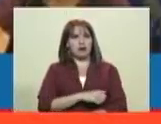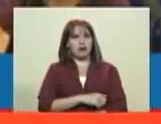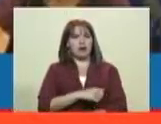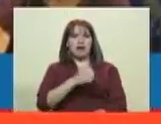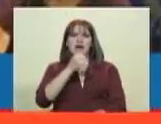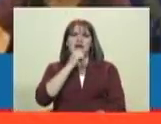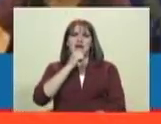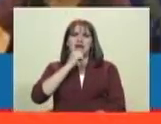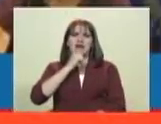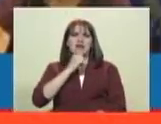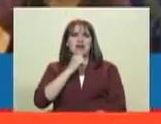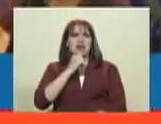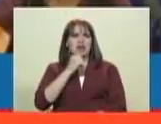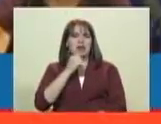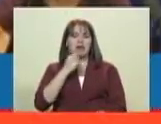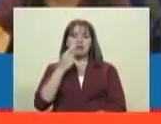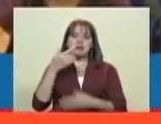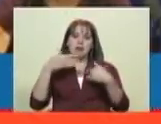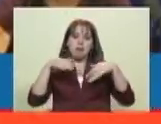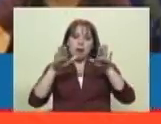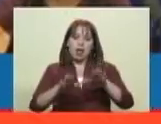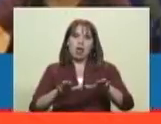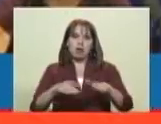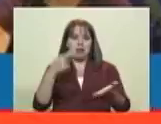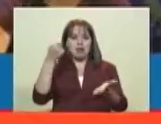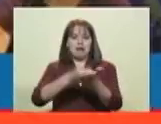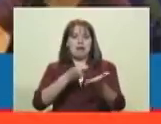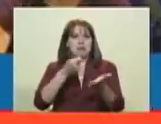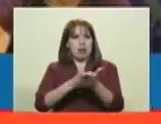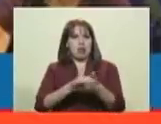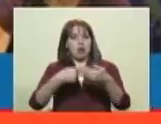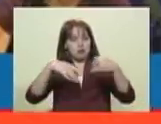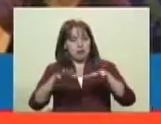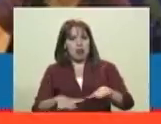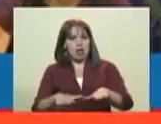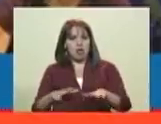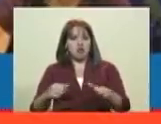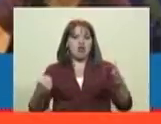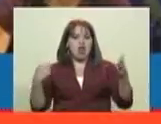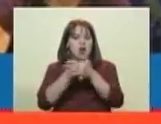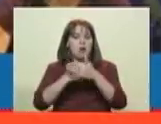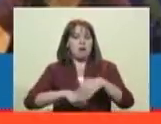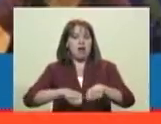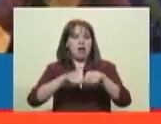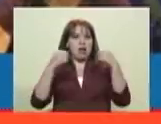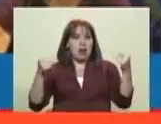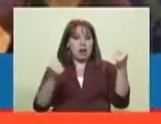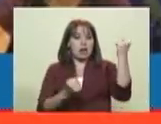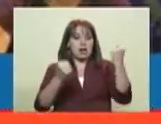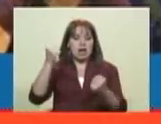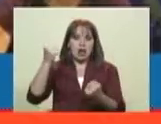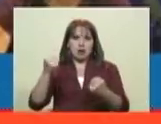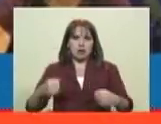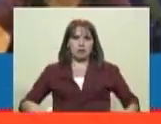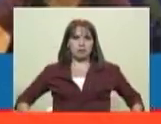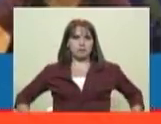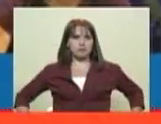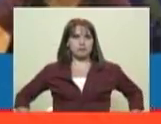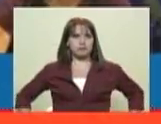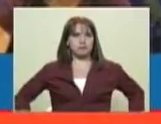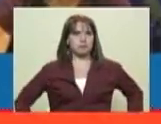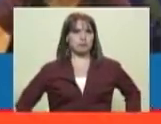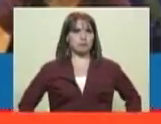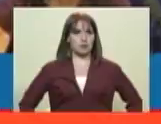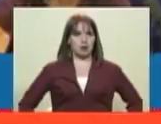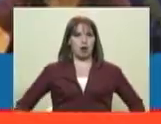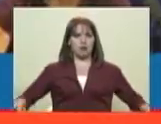¿Quién se aguanta esa que te ponen una alcabala y tienes que dar el plato para que te dejen pasar? O te rompen el carro o te rompen el vidrio o te roban la cartera o